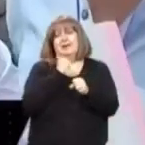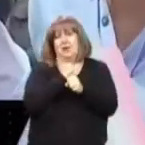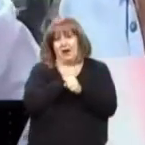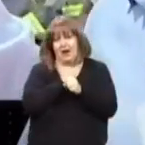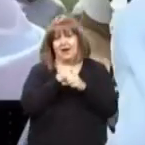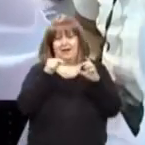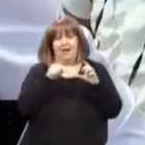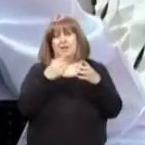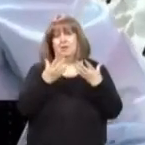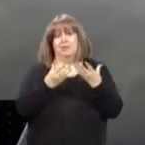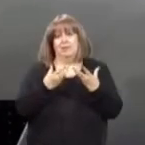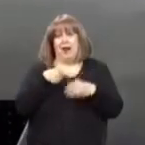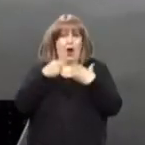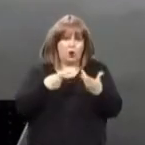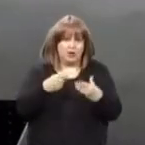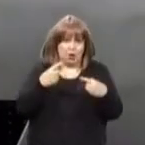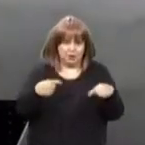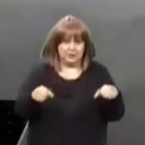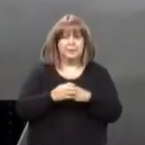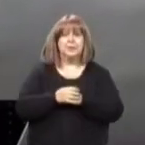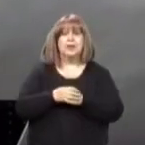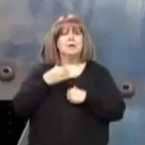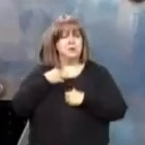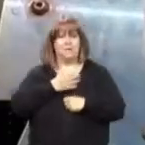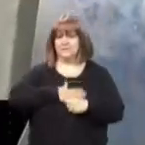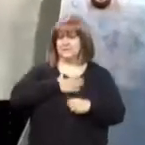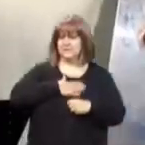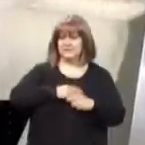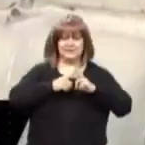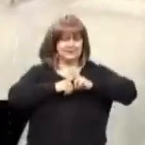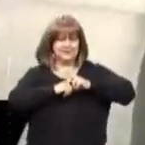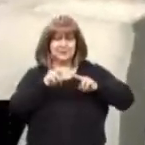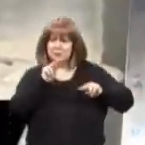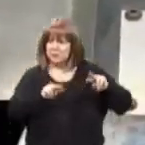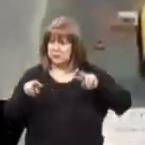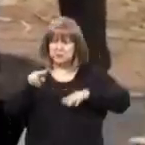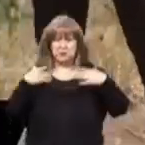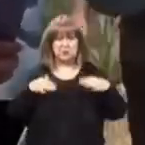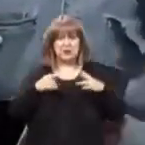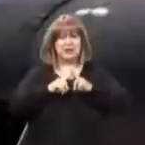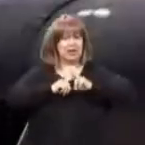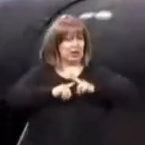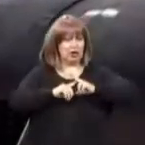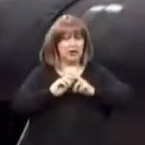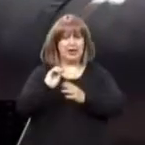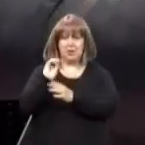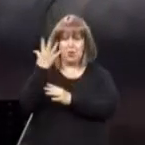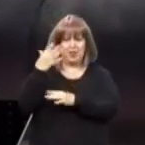importa. Contento de ver la tecnología que empresarios argentinos han traído para poder desarrollar esta